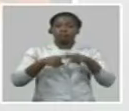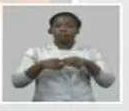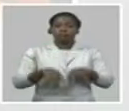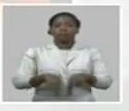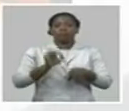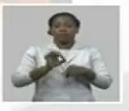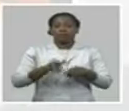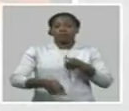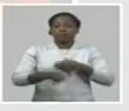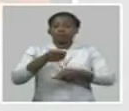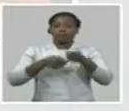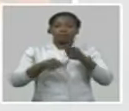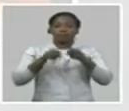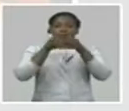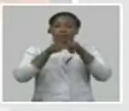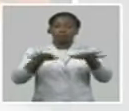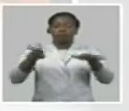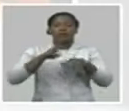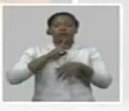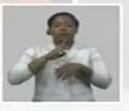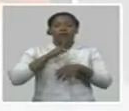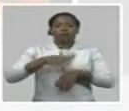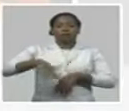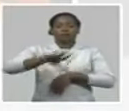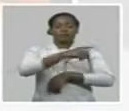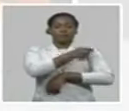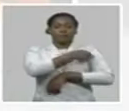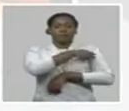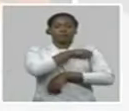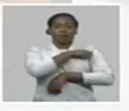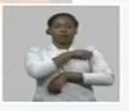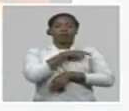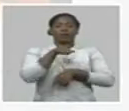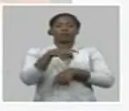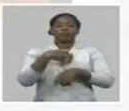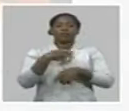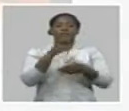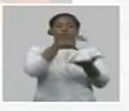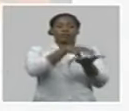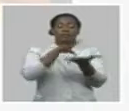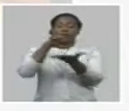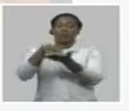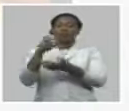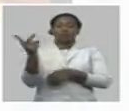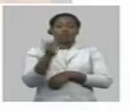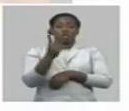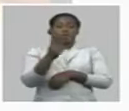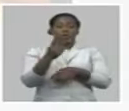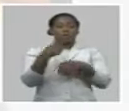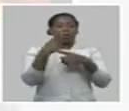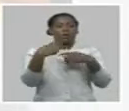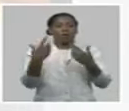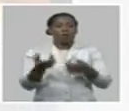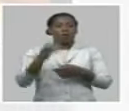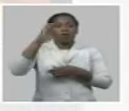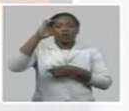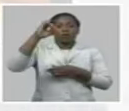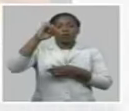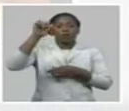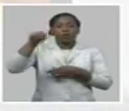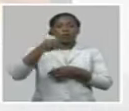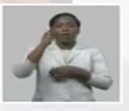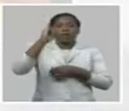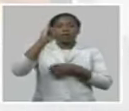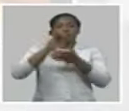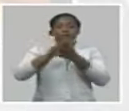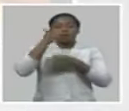y también se ha decidido instalar dos pequeñas plantas desalinizadoras uno en acogida y otra que vamos a colocar